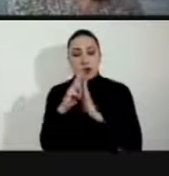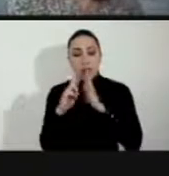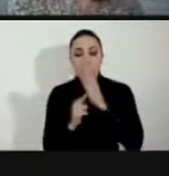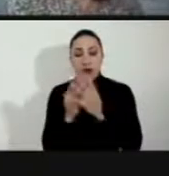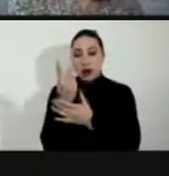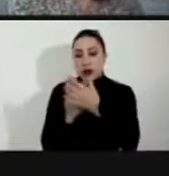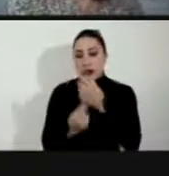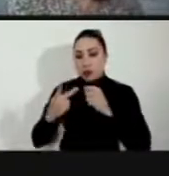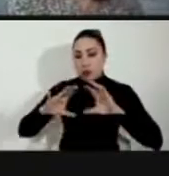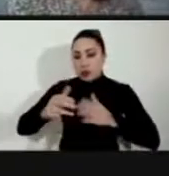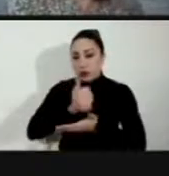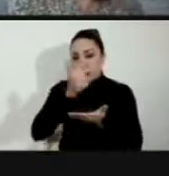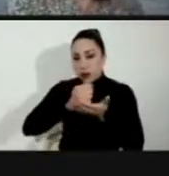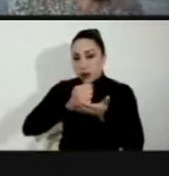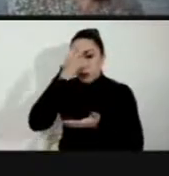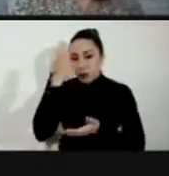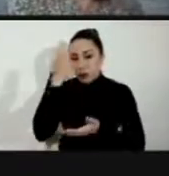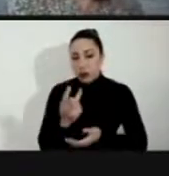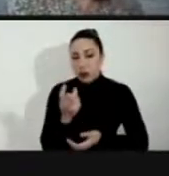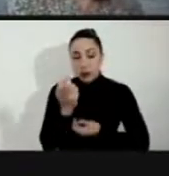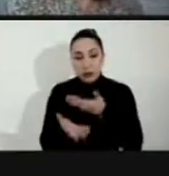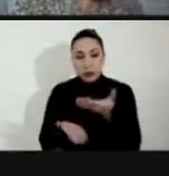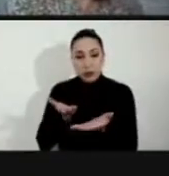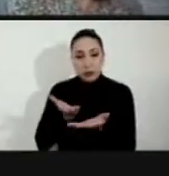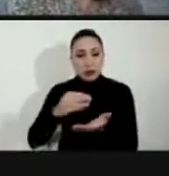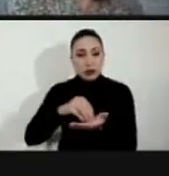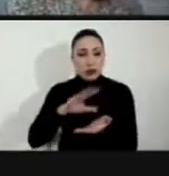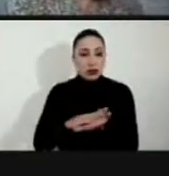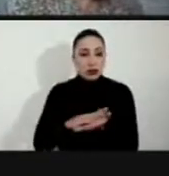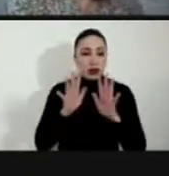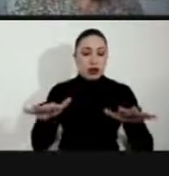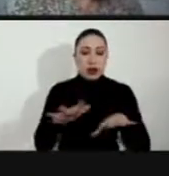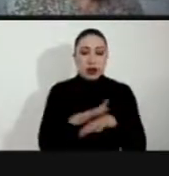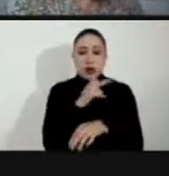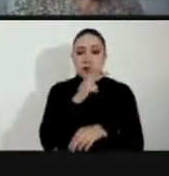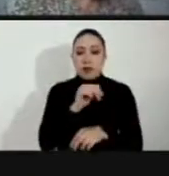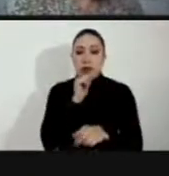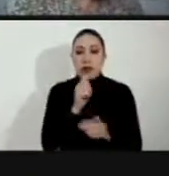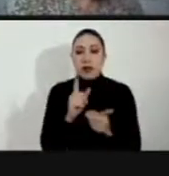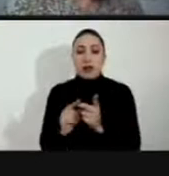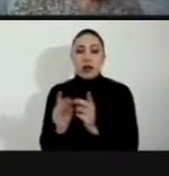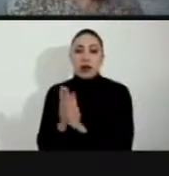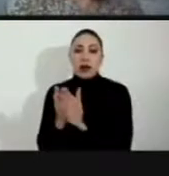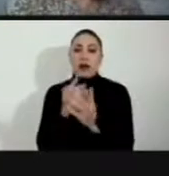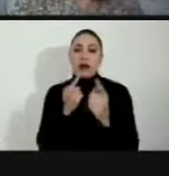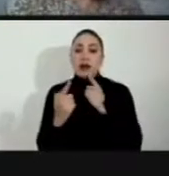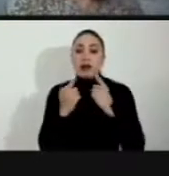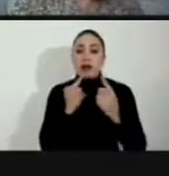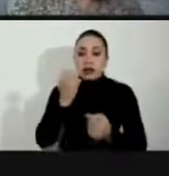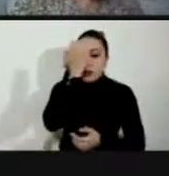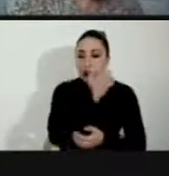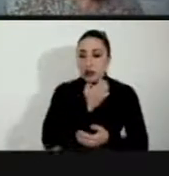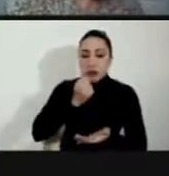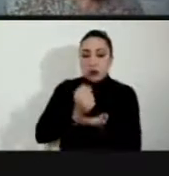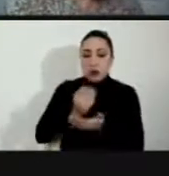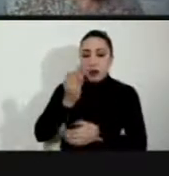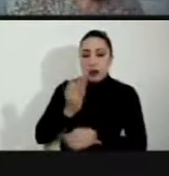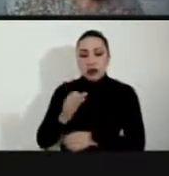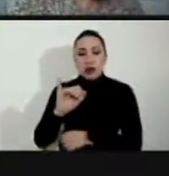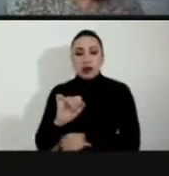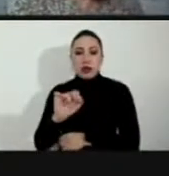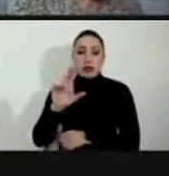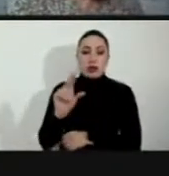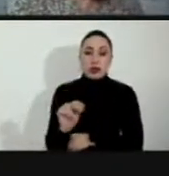del Congreso de la Ciudad de México, se instruye su inserción íntegra en el diario de los debates y se turnará para su análisis y dictamen a la